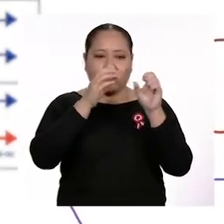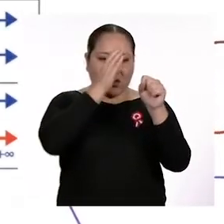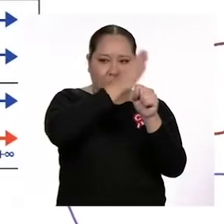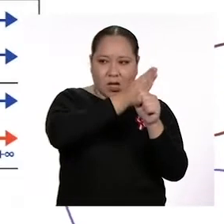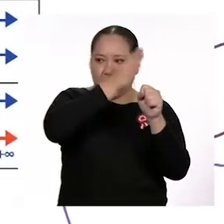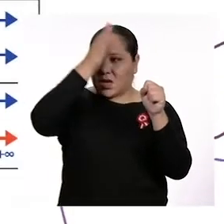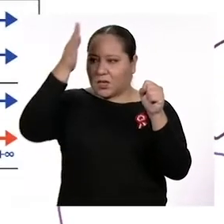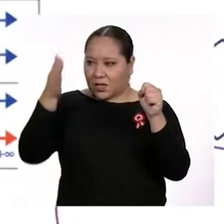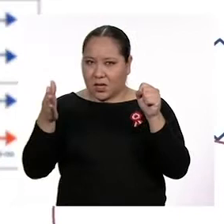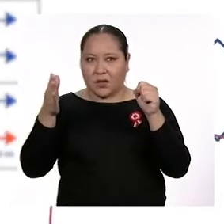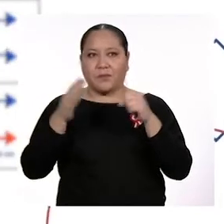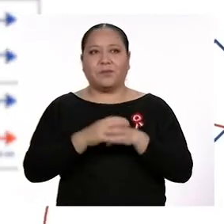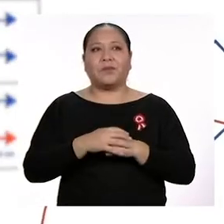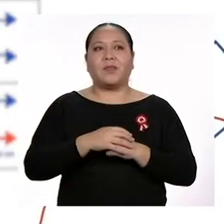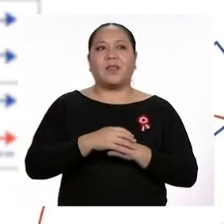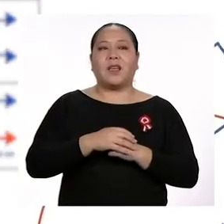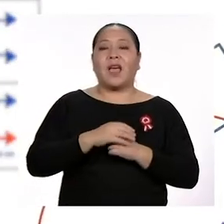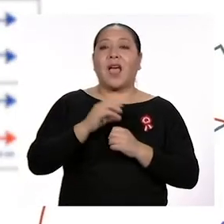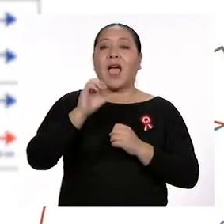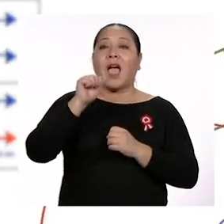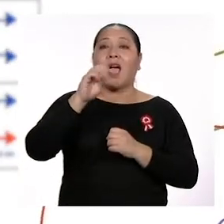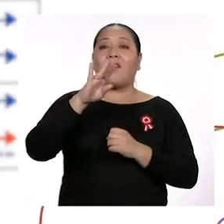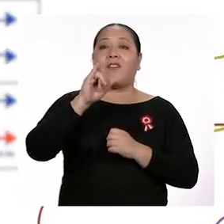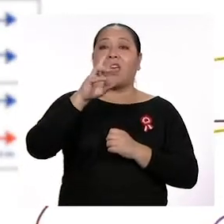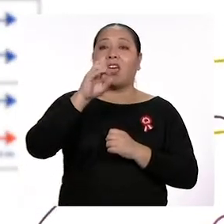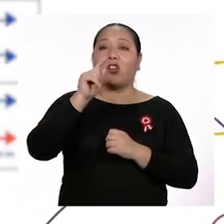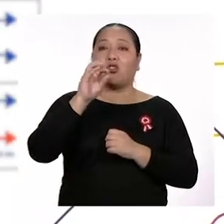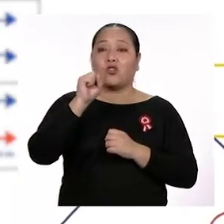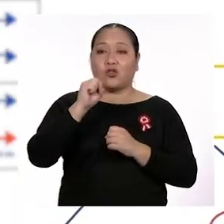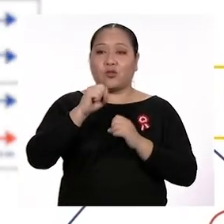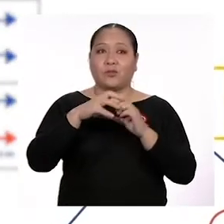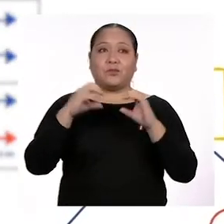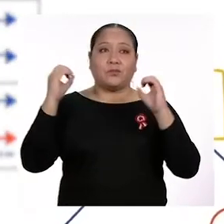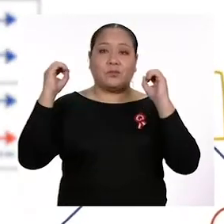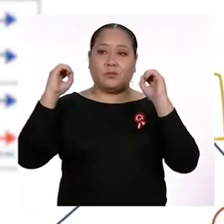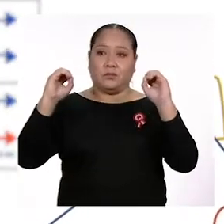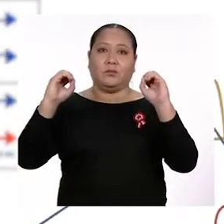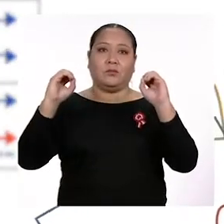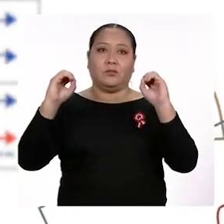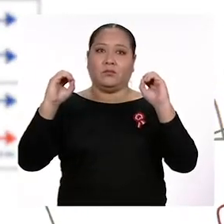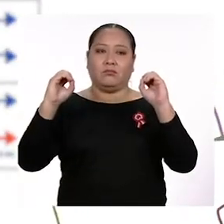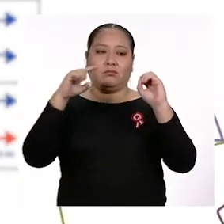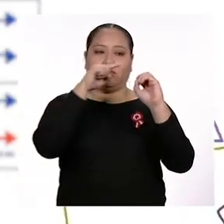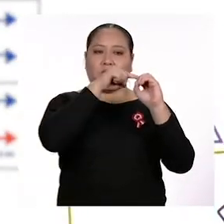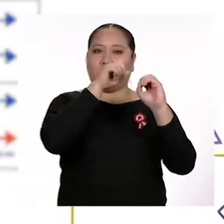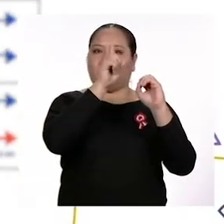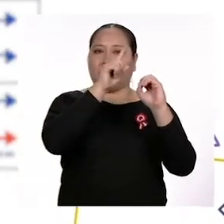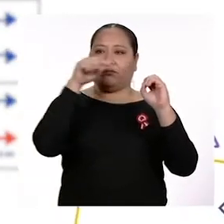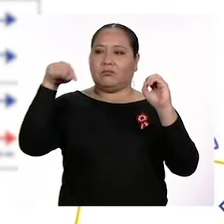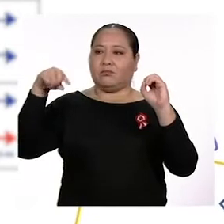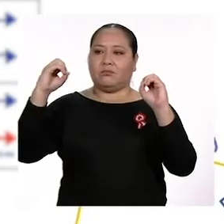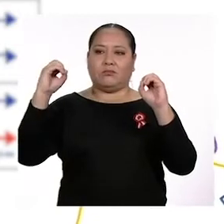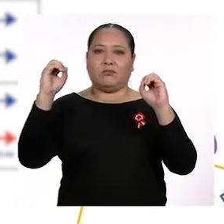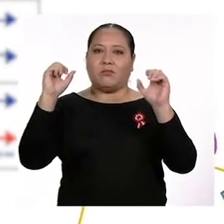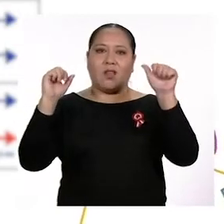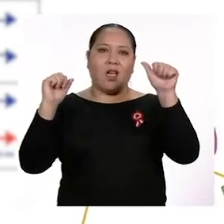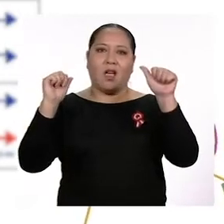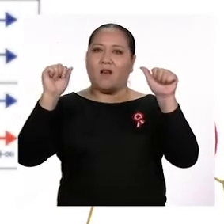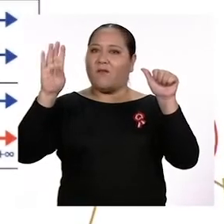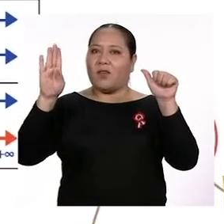extremos. Los intervalos abiertos, que son aquellos que no incluyen los valores extremos A